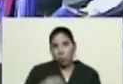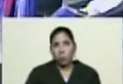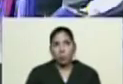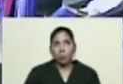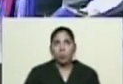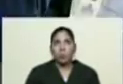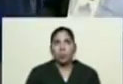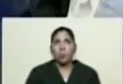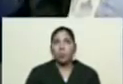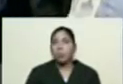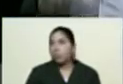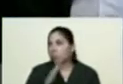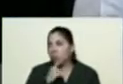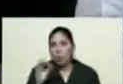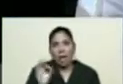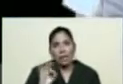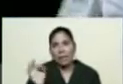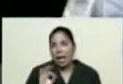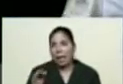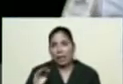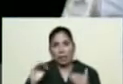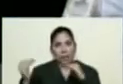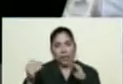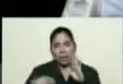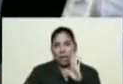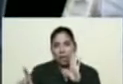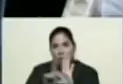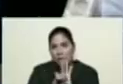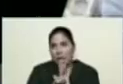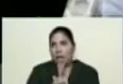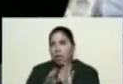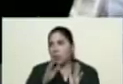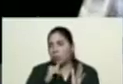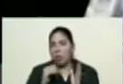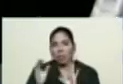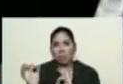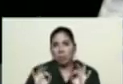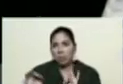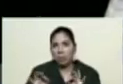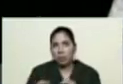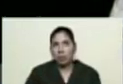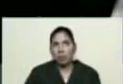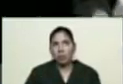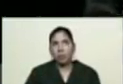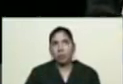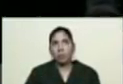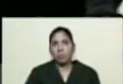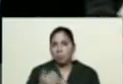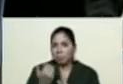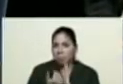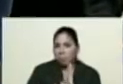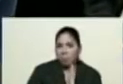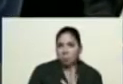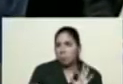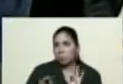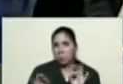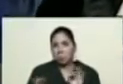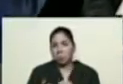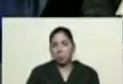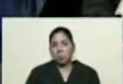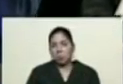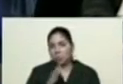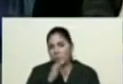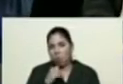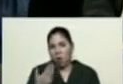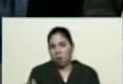facultad legal de ningún tipo, ni en la Organización de Estados Americanos, ni en los mecanismos de convocatoria de las cumbres, no tienen